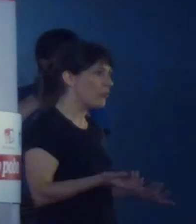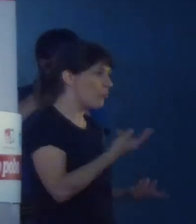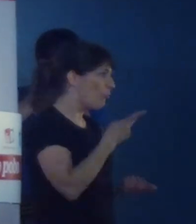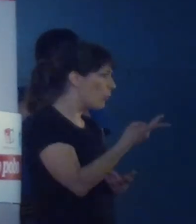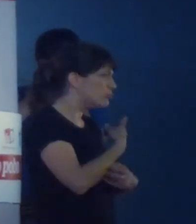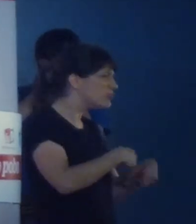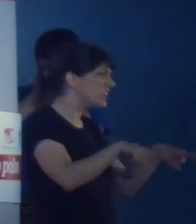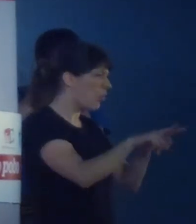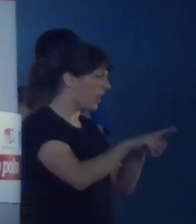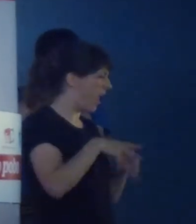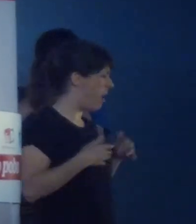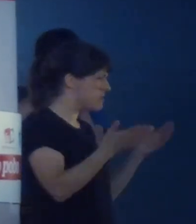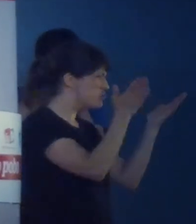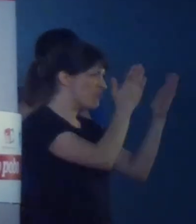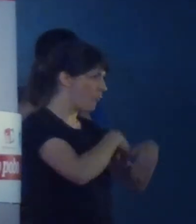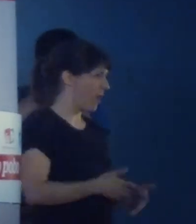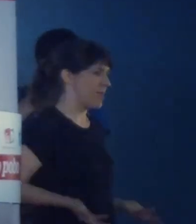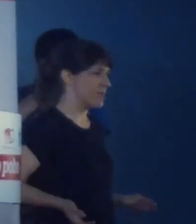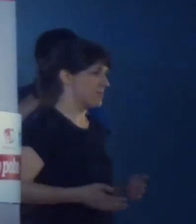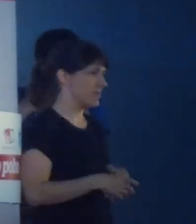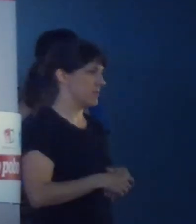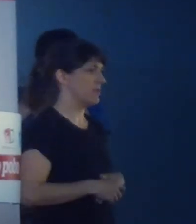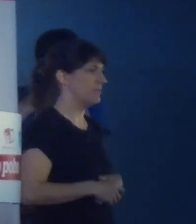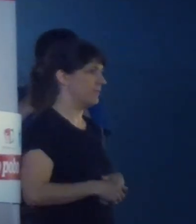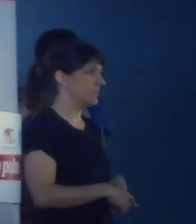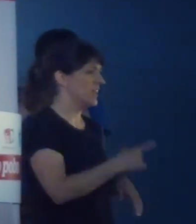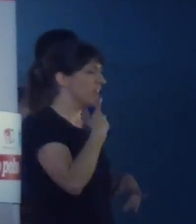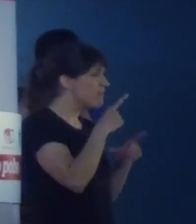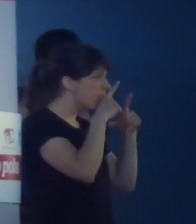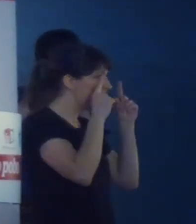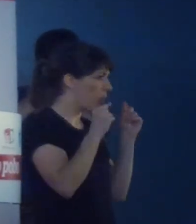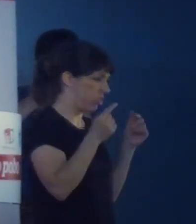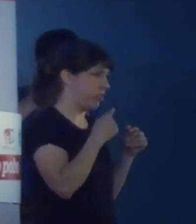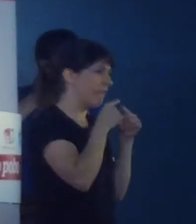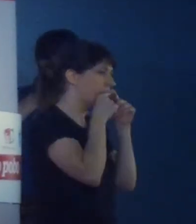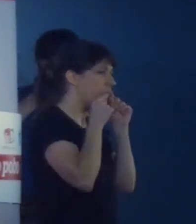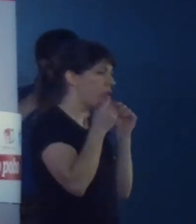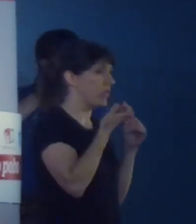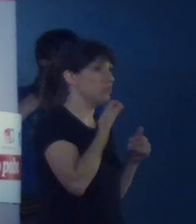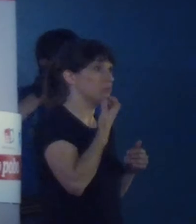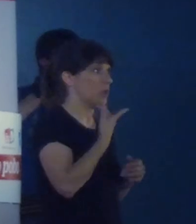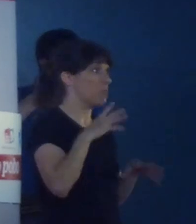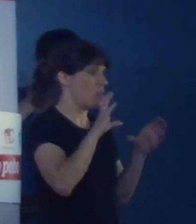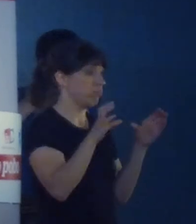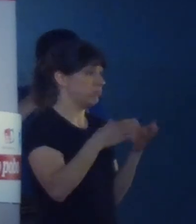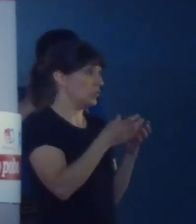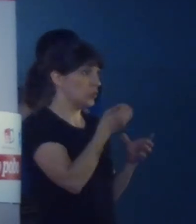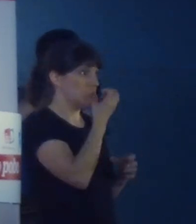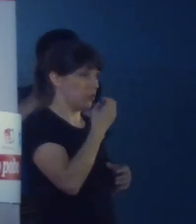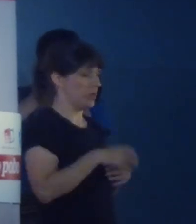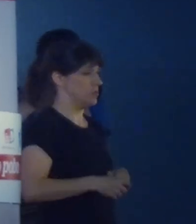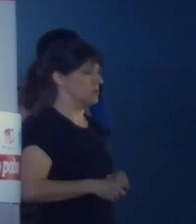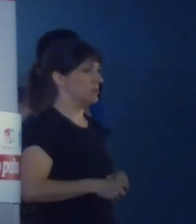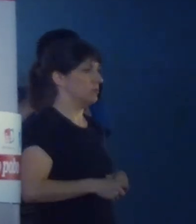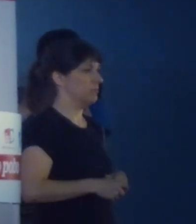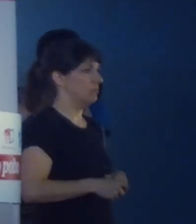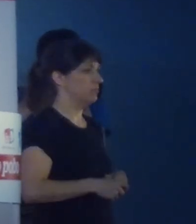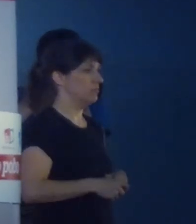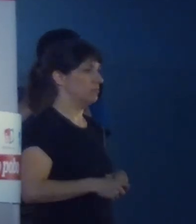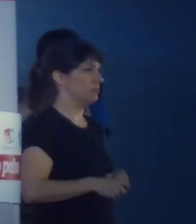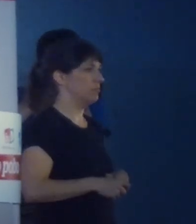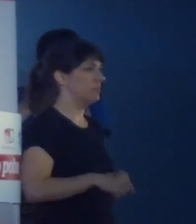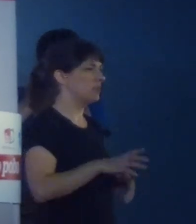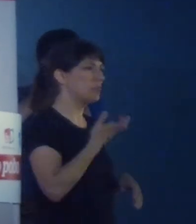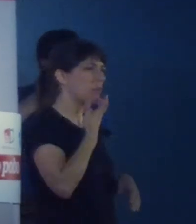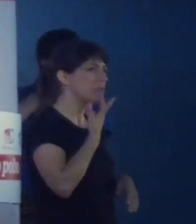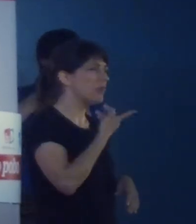de desarmados. E eu desexo de Partido Socialista Obrero Español que non caia nesa trampa. O desexo da